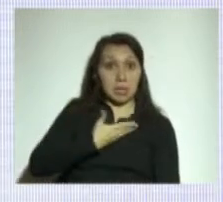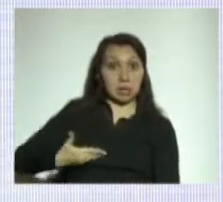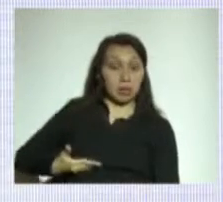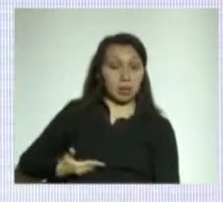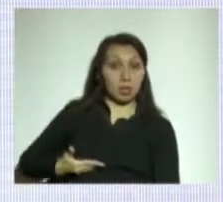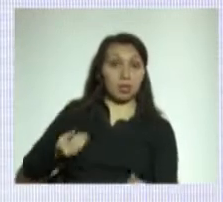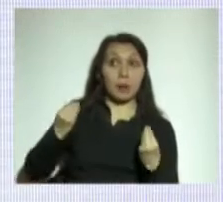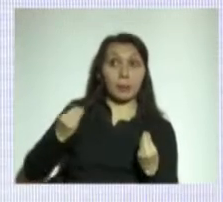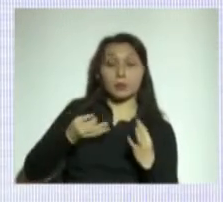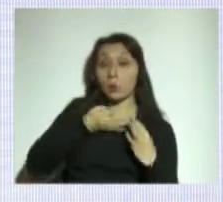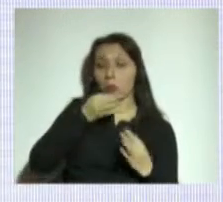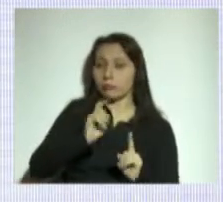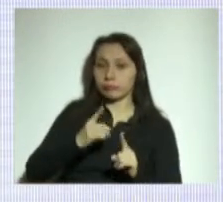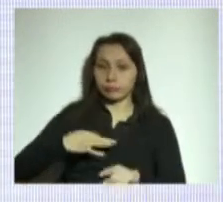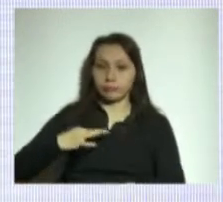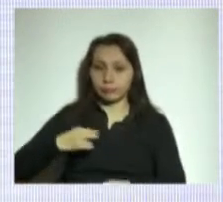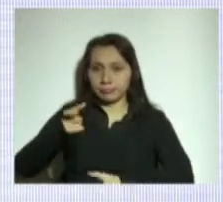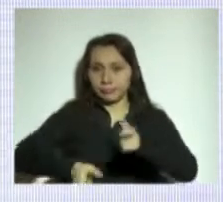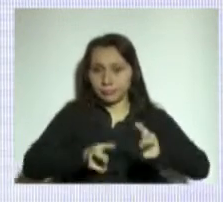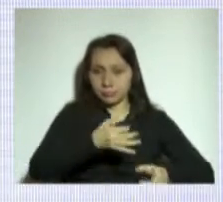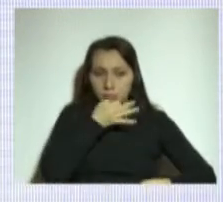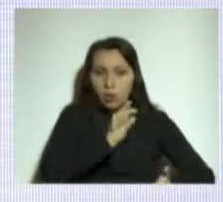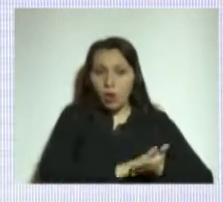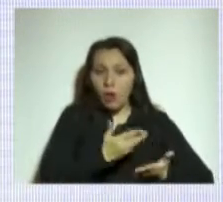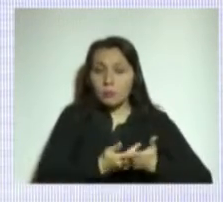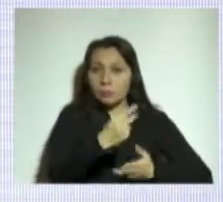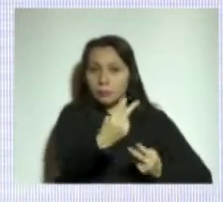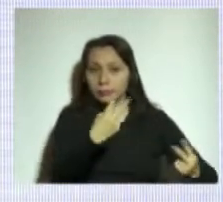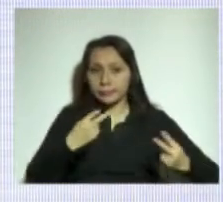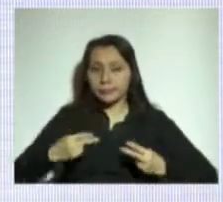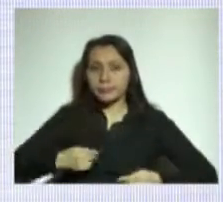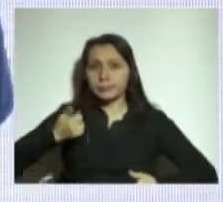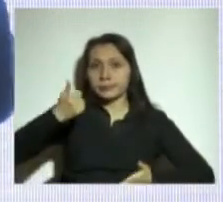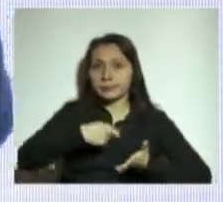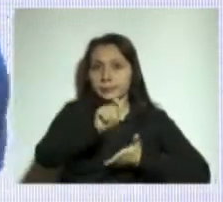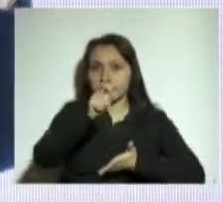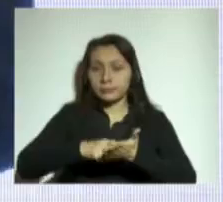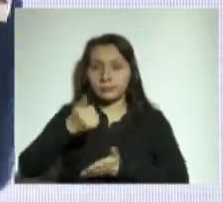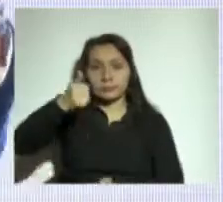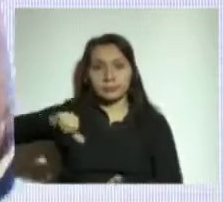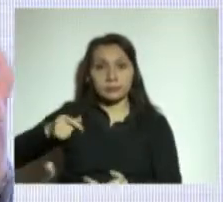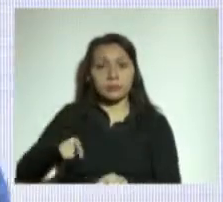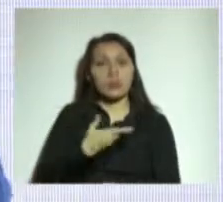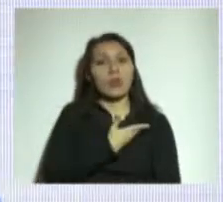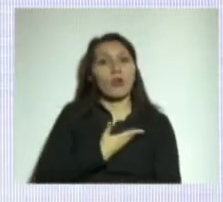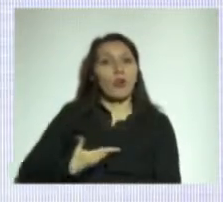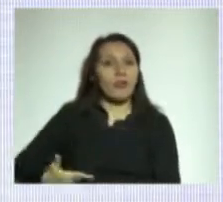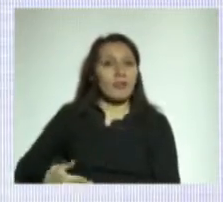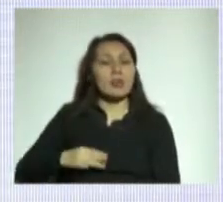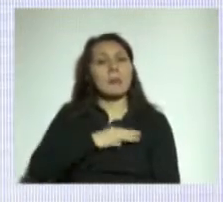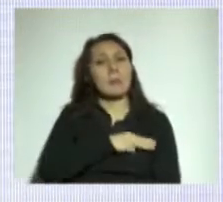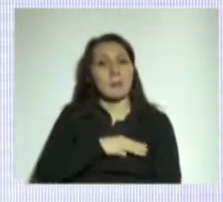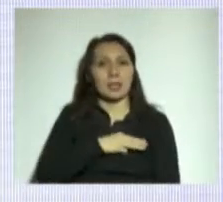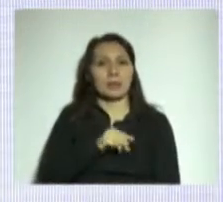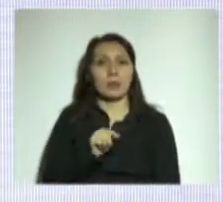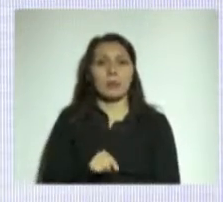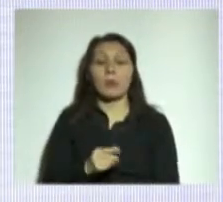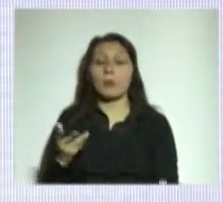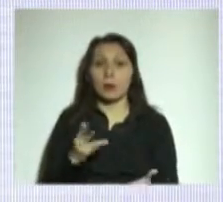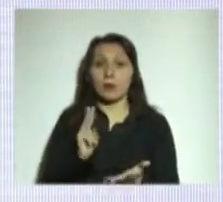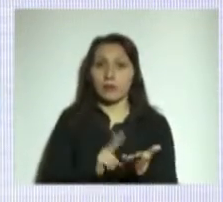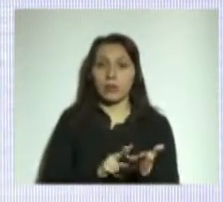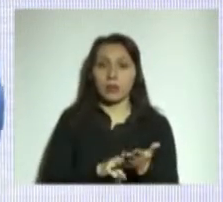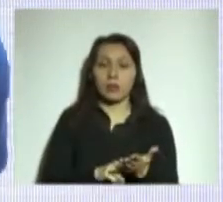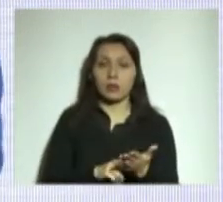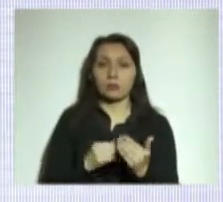sino que respondes a los ciudadanos. Y entonces es cuando se convierte en un gobierno metropolitano porque